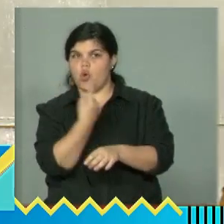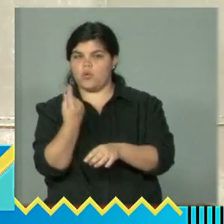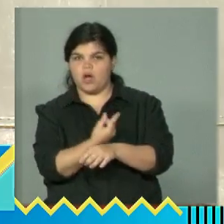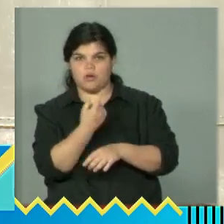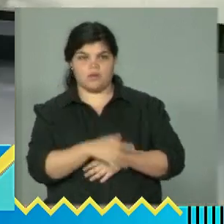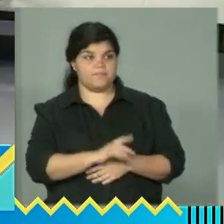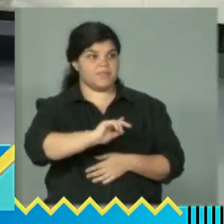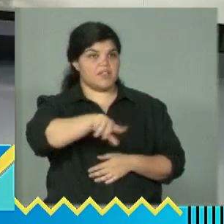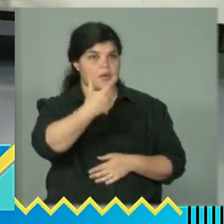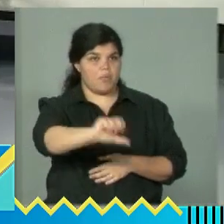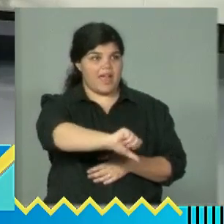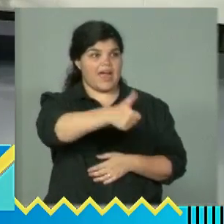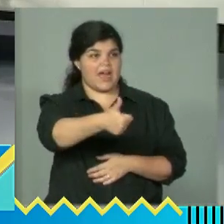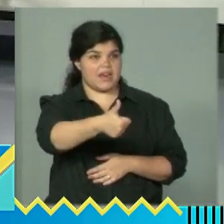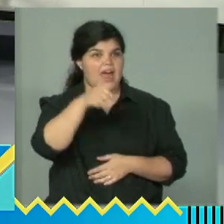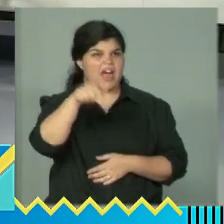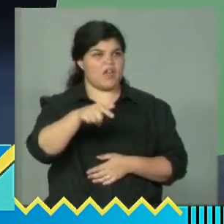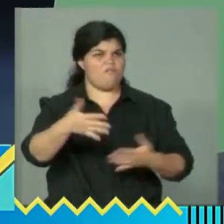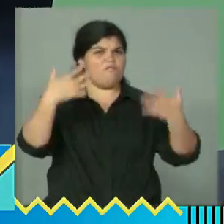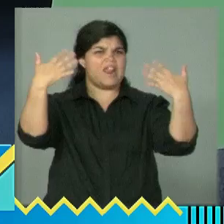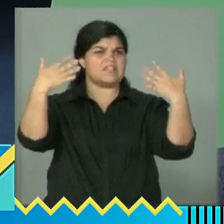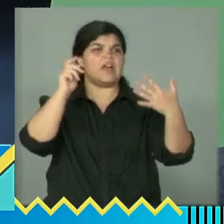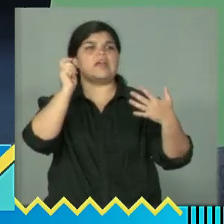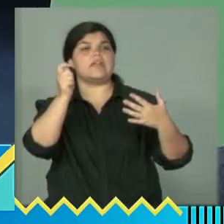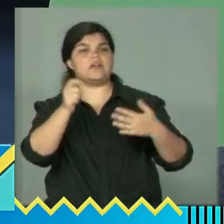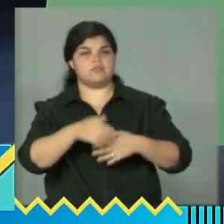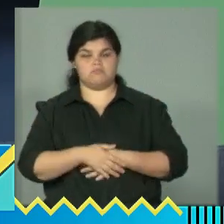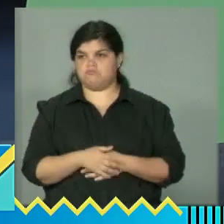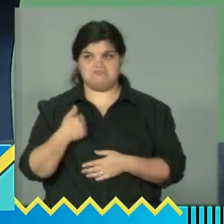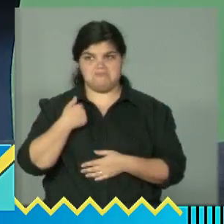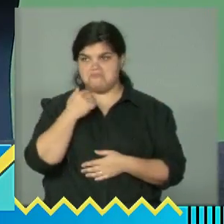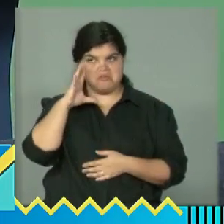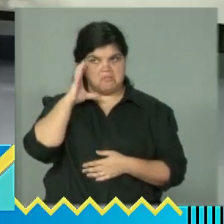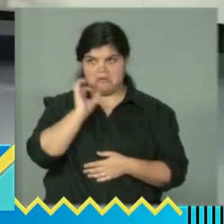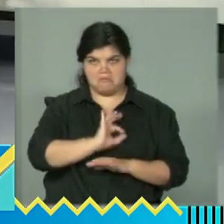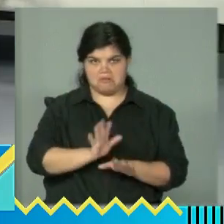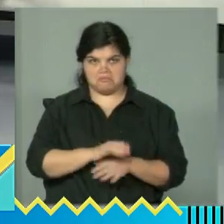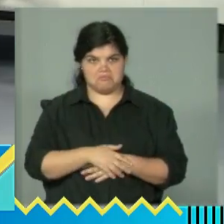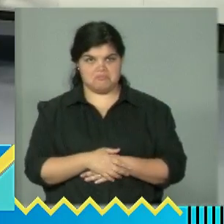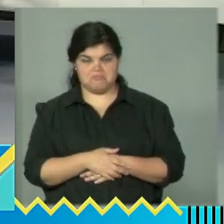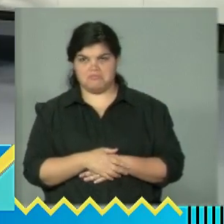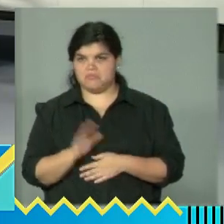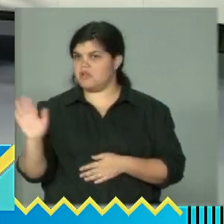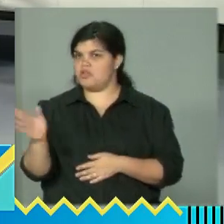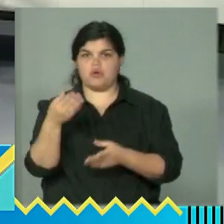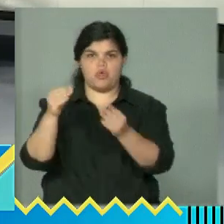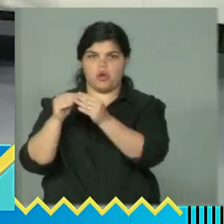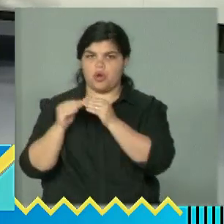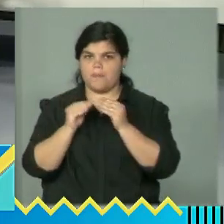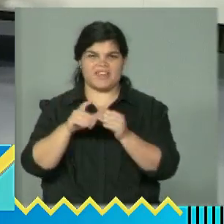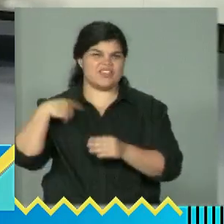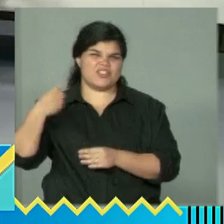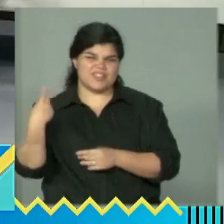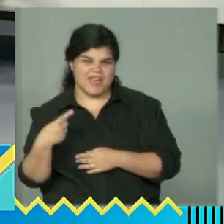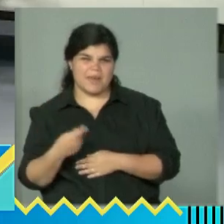salieron ganadores, ¿los felicitaron? ¿Quién los felicitó? Bueno, yo no me acuerdo quién nos felicitó. Todos nuestros compañeros casi siempre